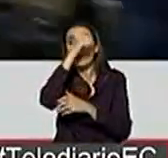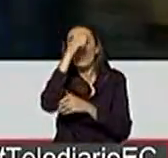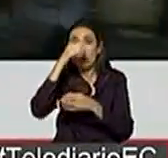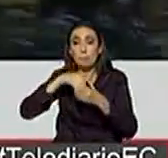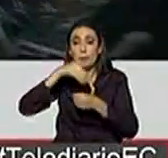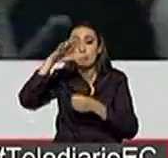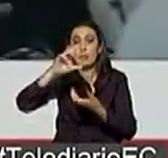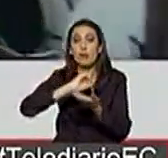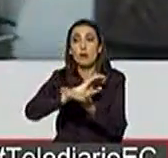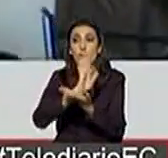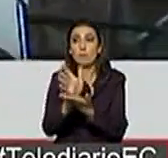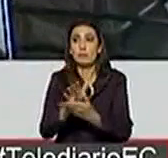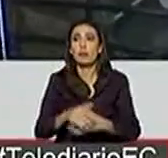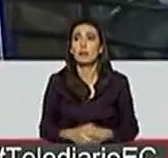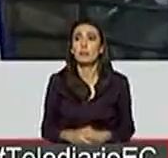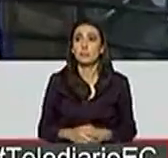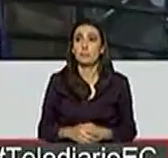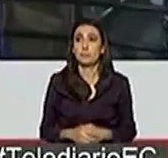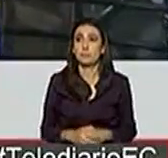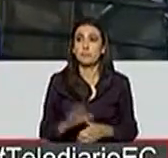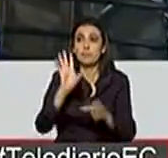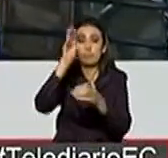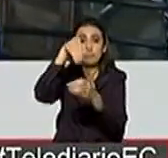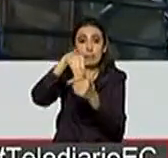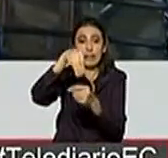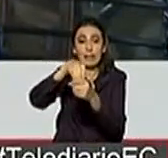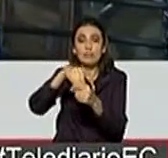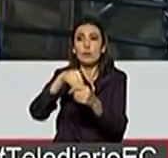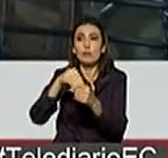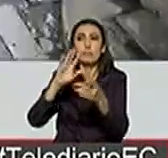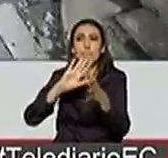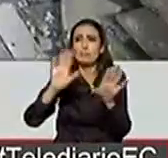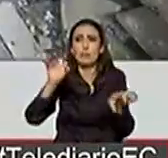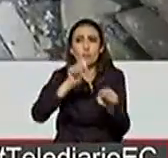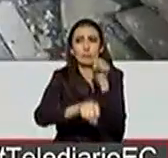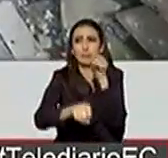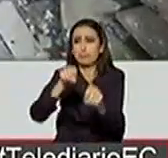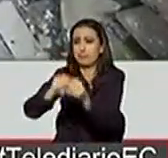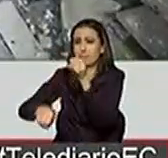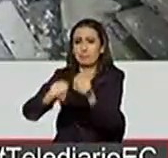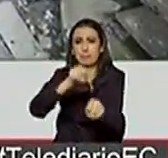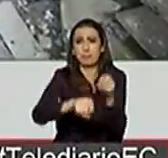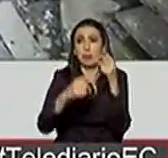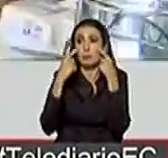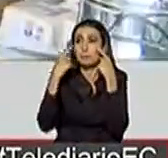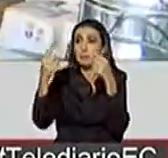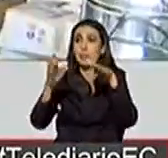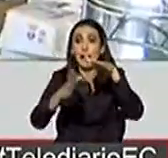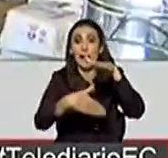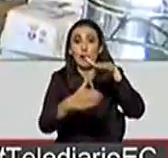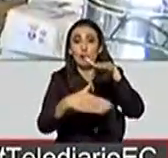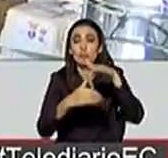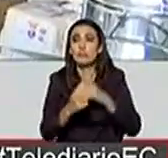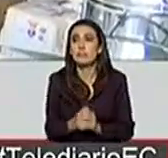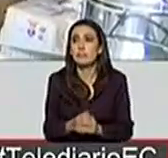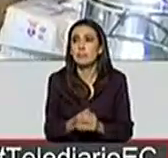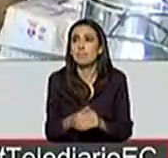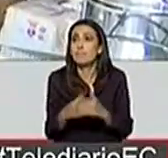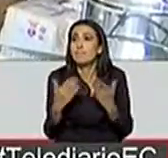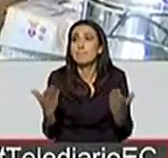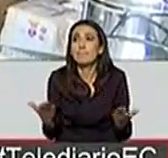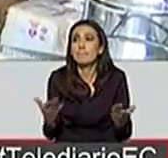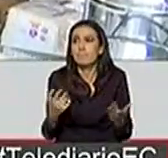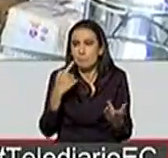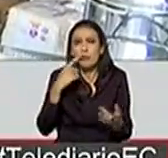asamblea y contraloría al interior del local todo es destrozo esto quedó de la cocina daños provocados con